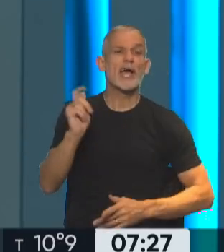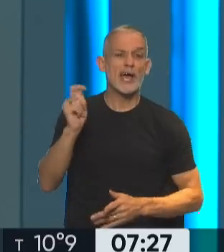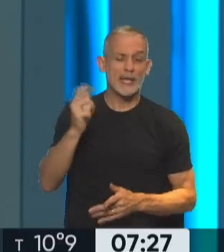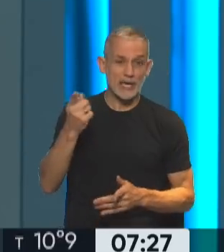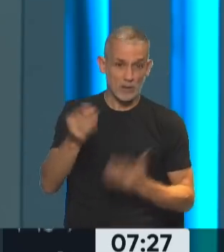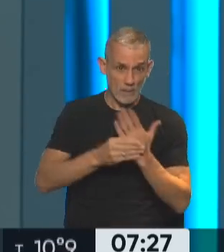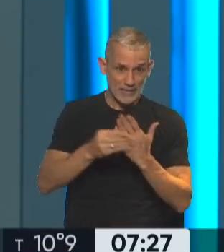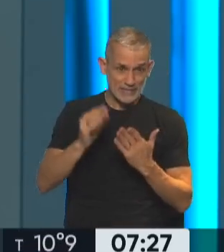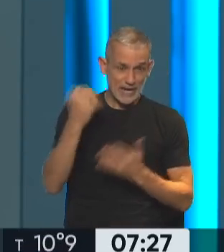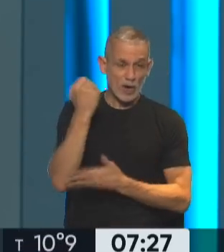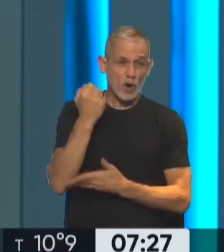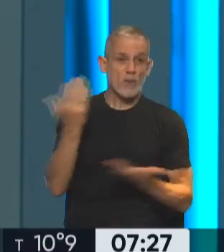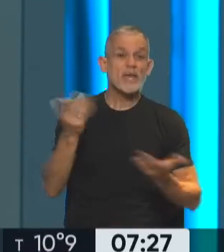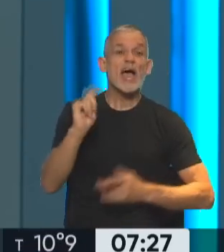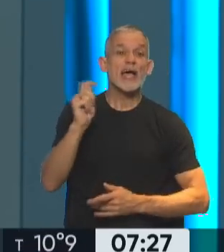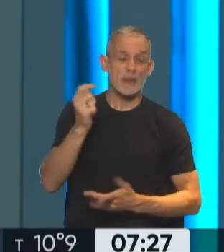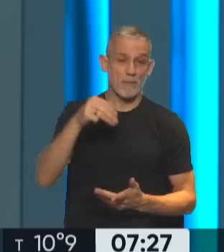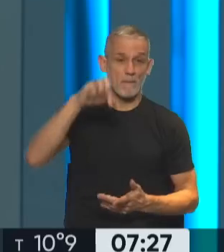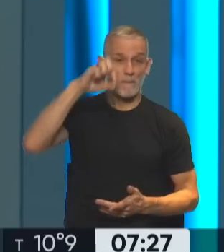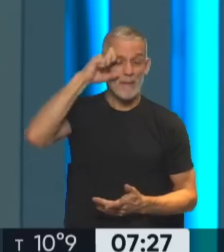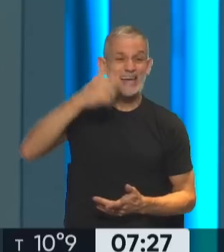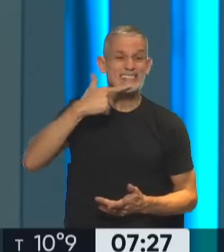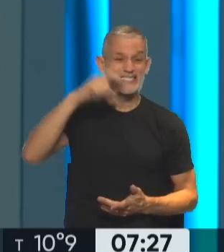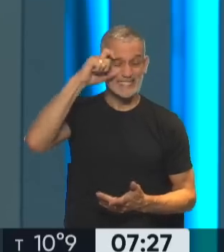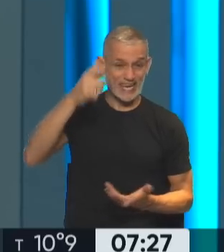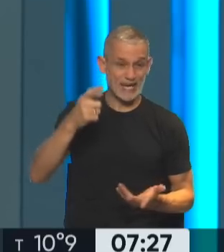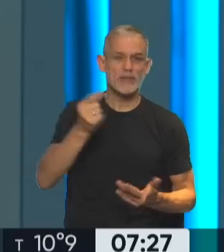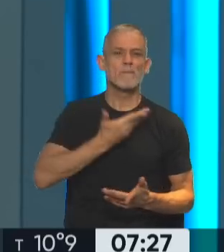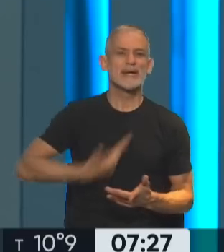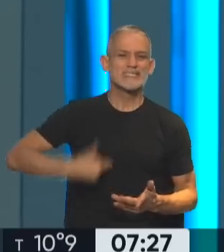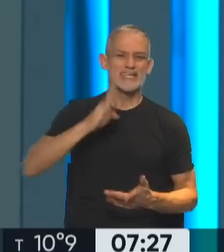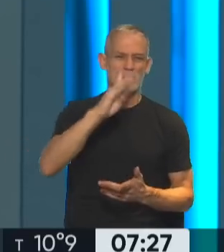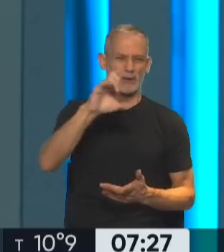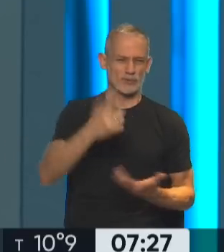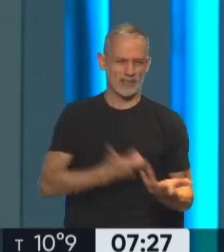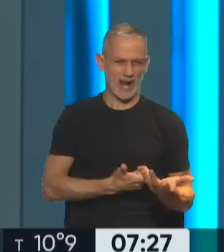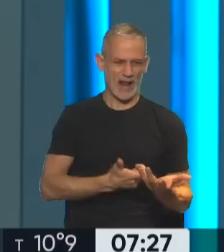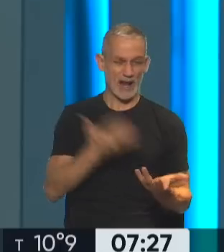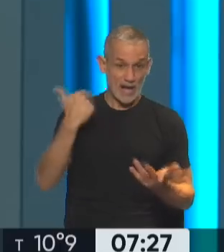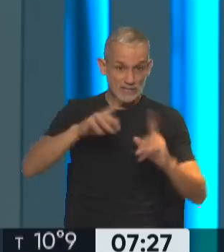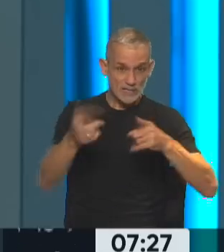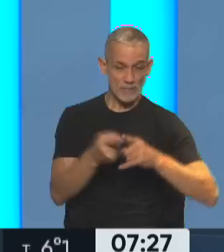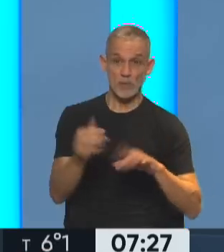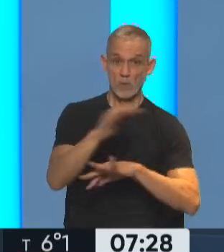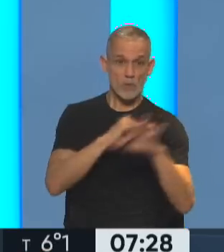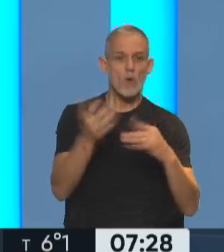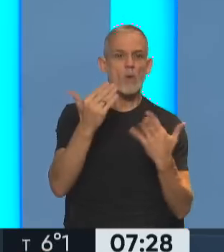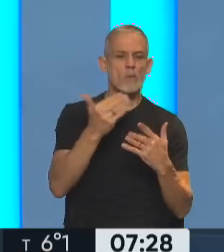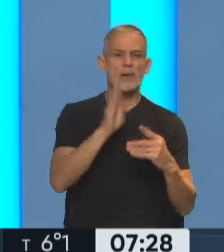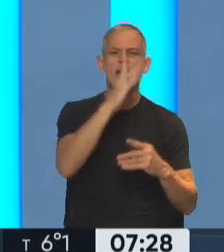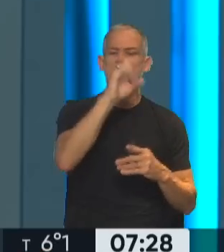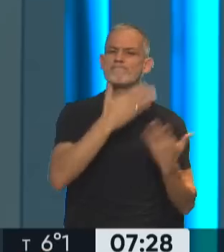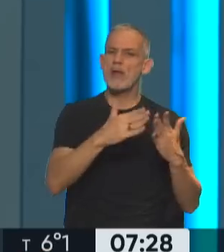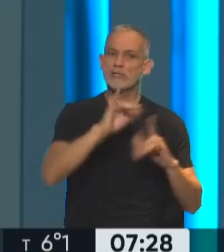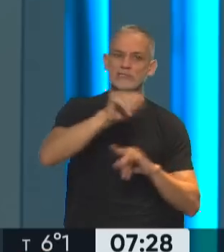Batakis como ministra de Economía parte de Miguel Pese, del presidente del Banco Central, que ayer también se hablaba de su posible alejamiento,